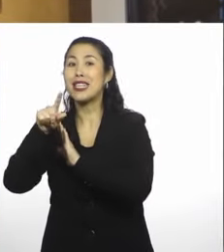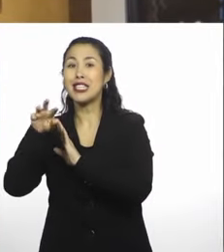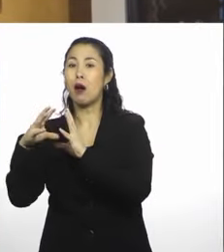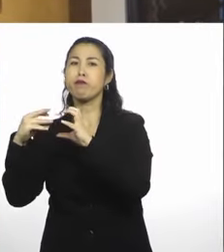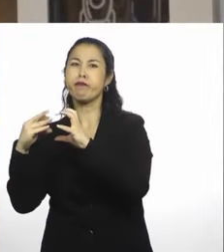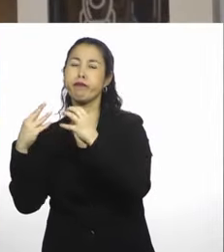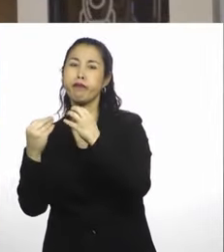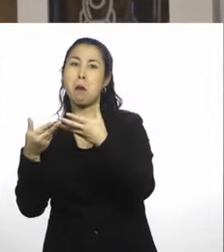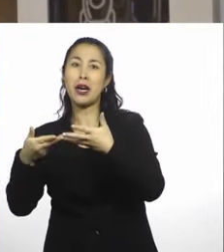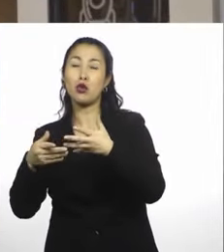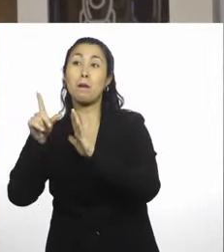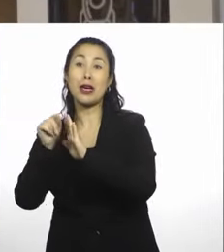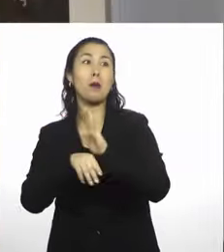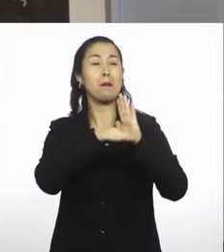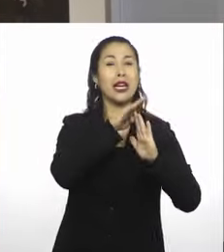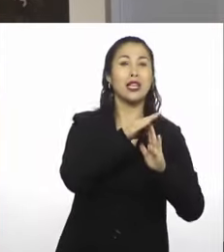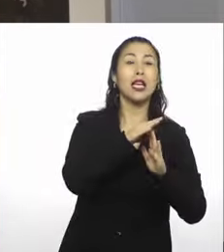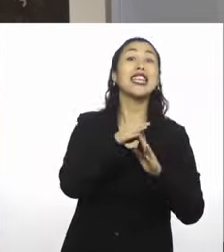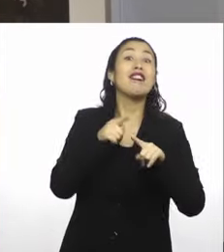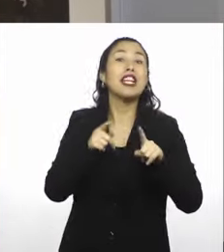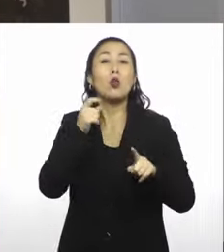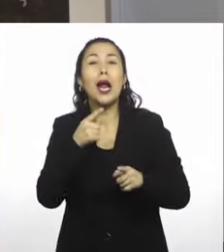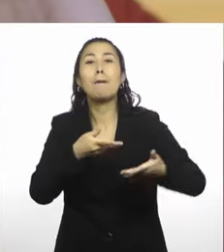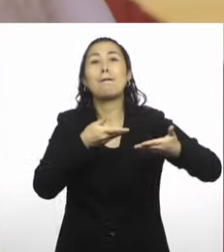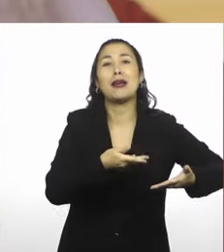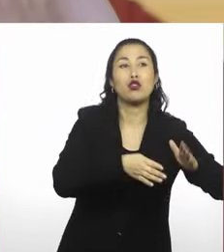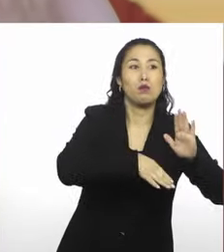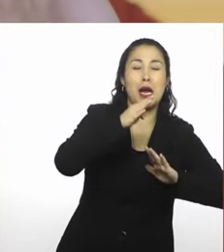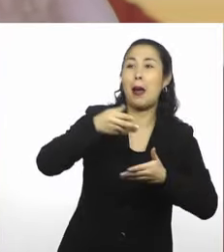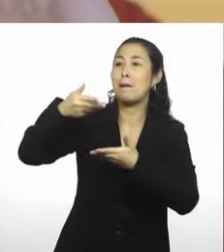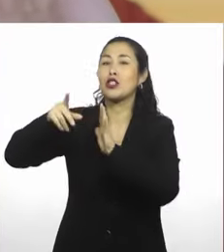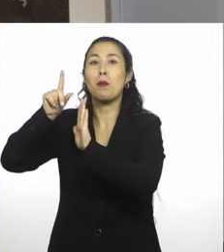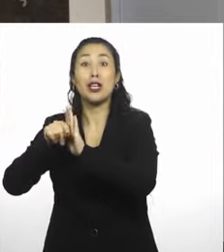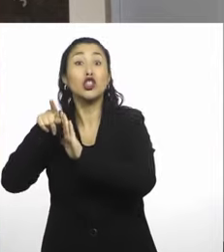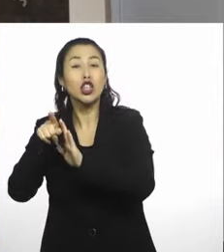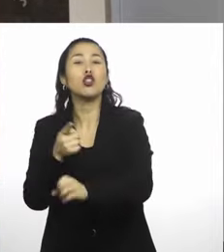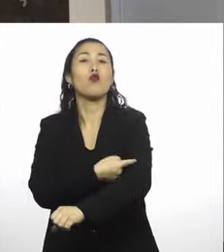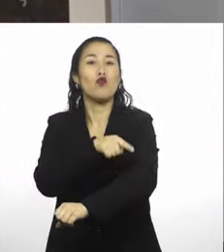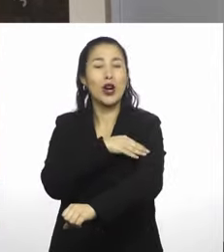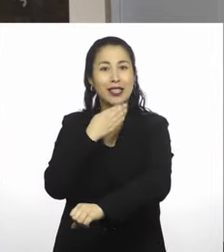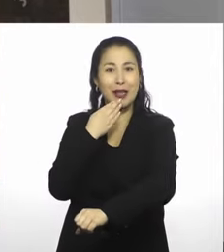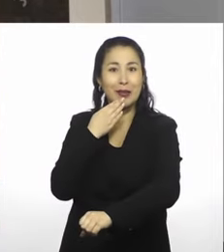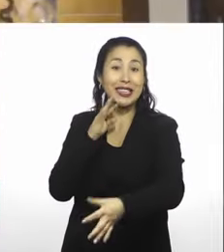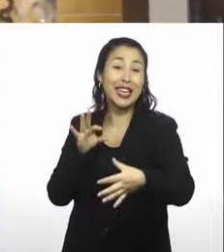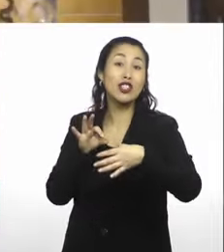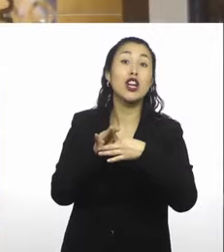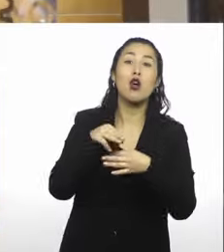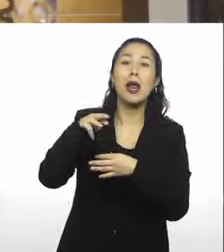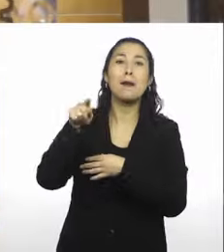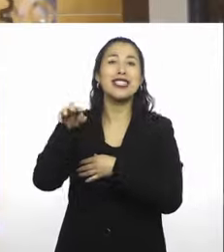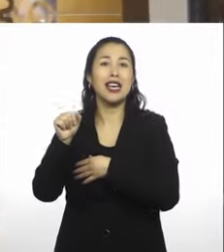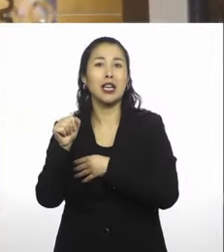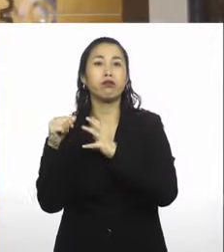no tienen en común y que es el peso. Sí, el peso es una fuerza y está relacionado con la masa de los objetos y